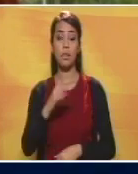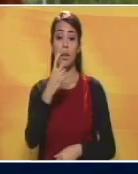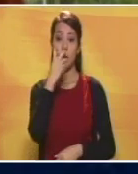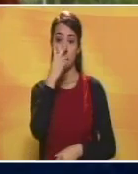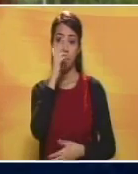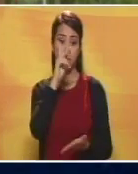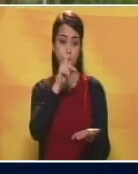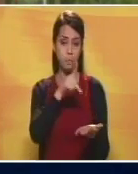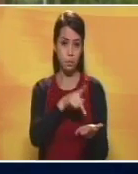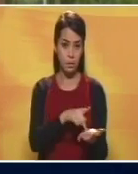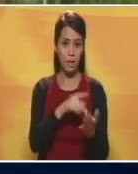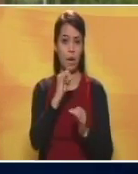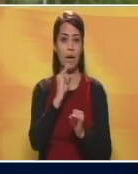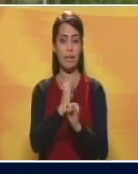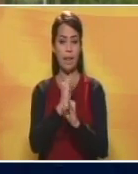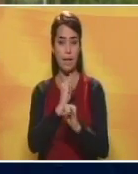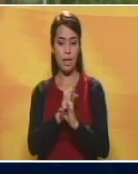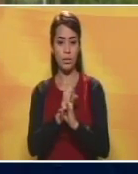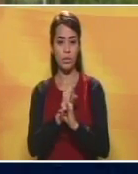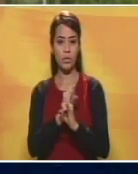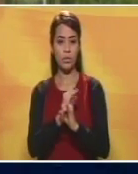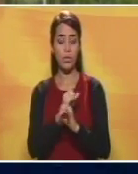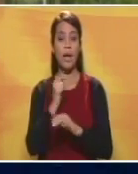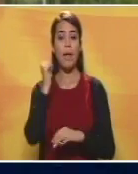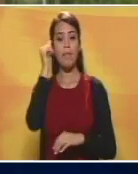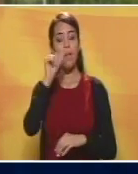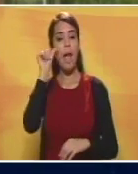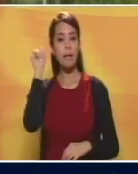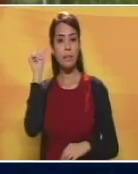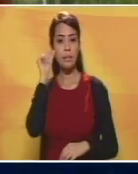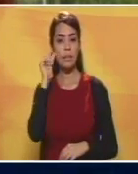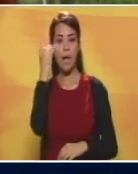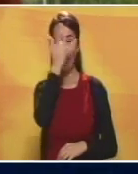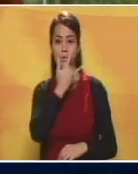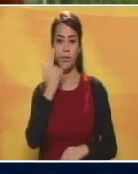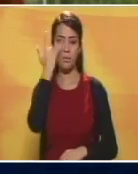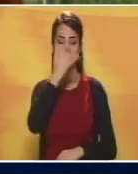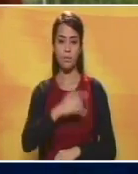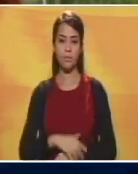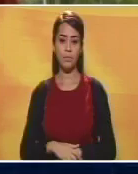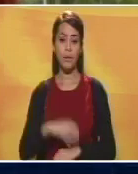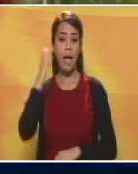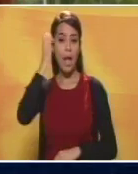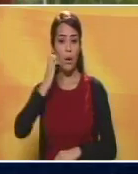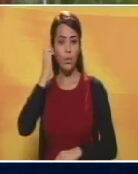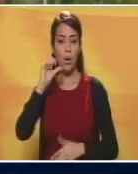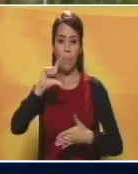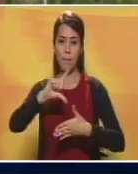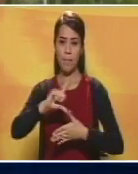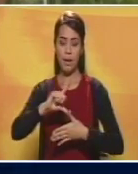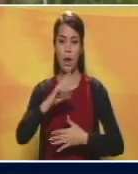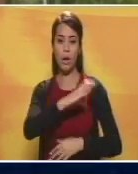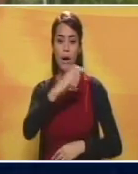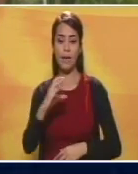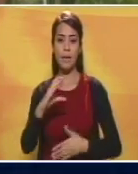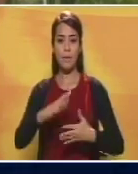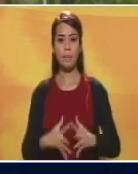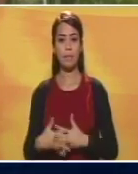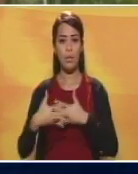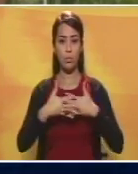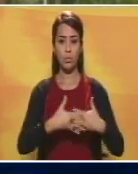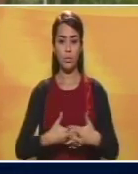observadores internacionales de Asia, África, Europa, América Latina, el Caribe, Estados